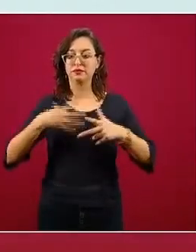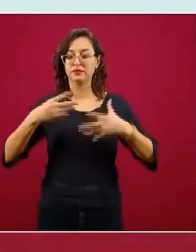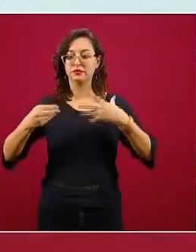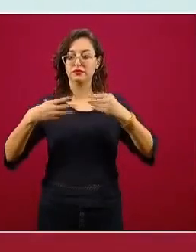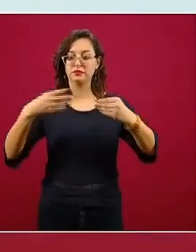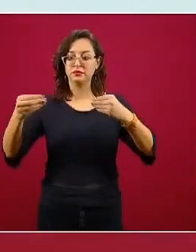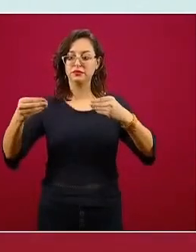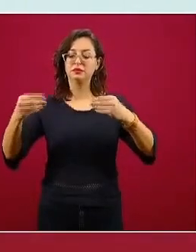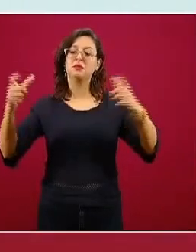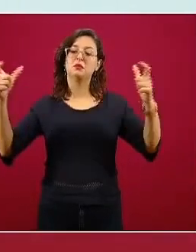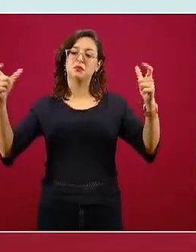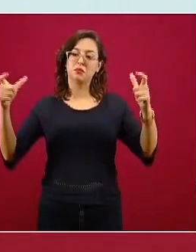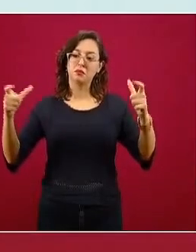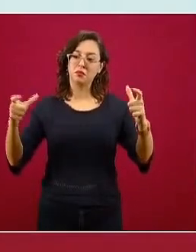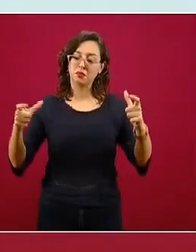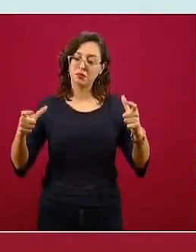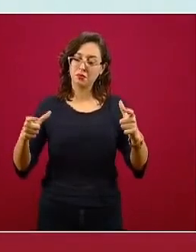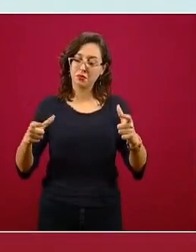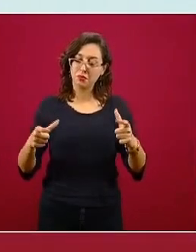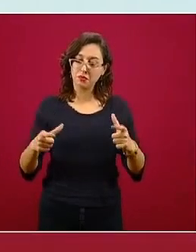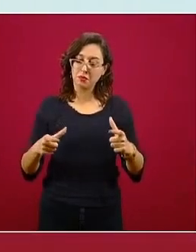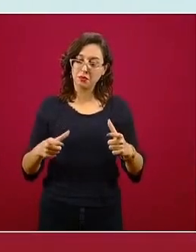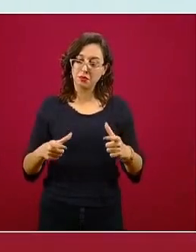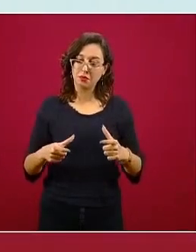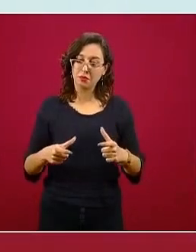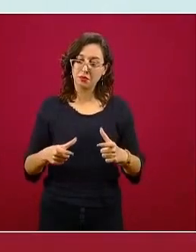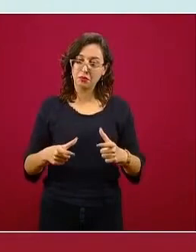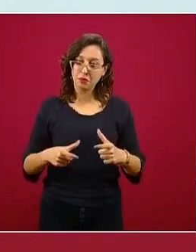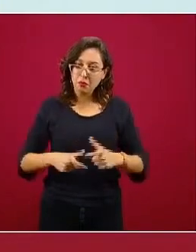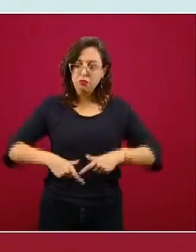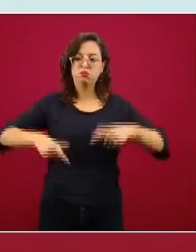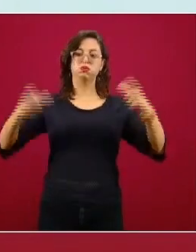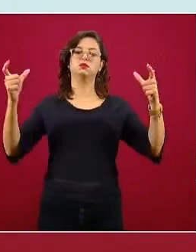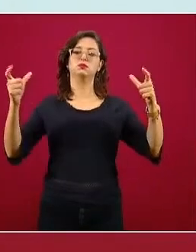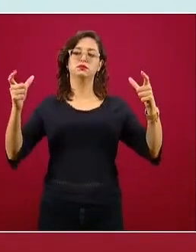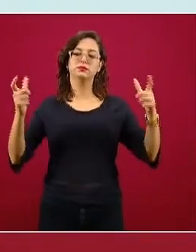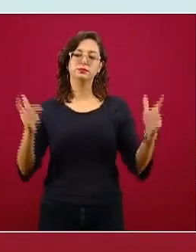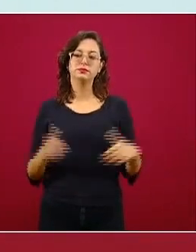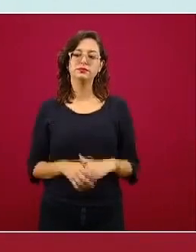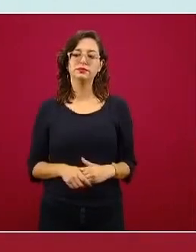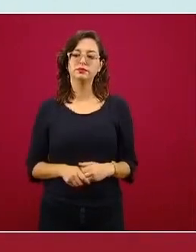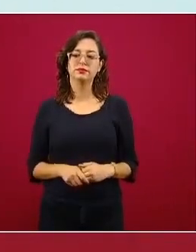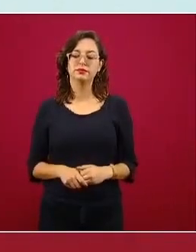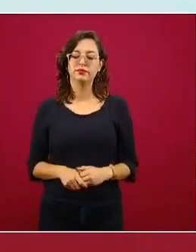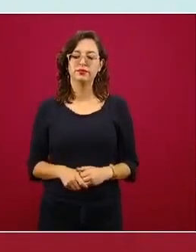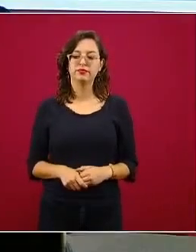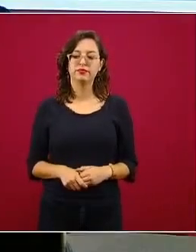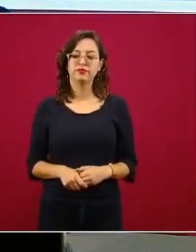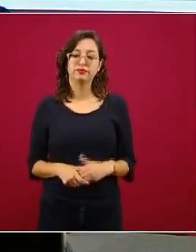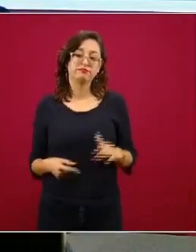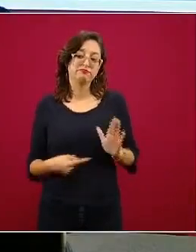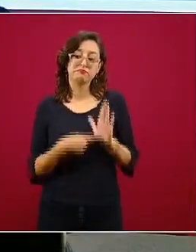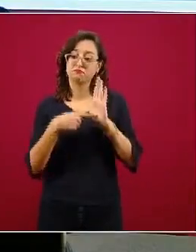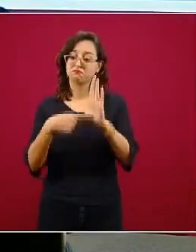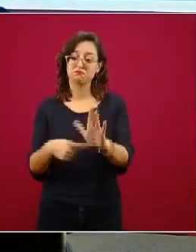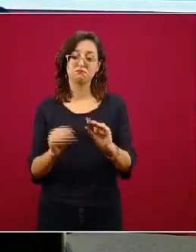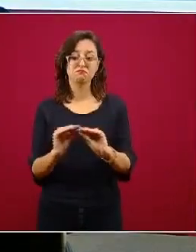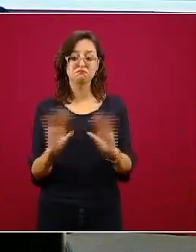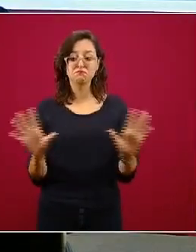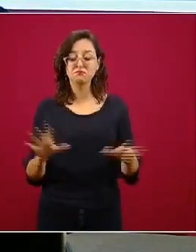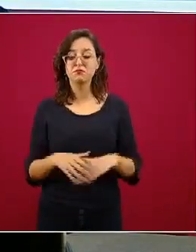el descenso, pero nunca llegó a ser completamente blanco, y aquí está el repunte. Los datos son muy